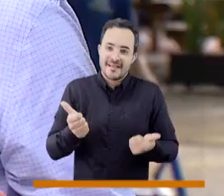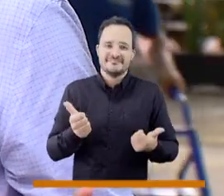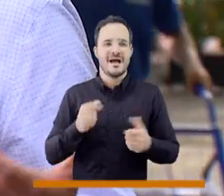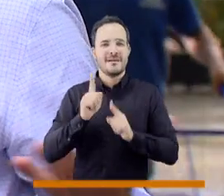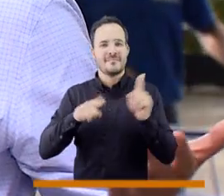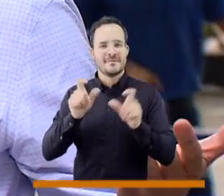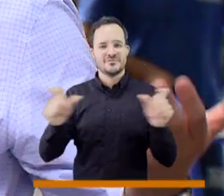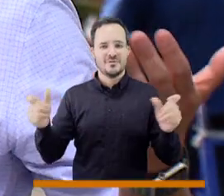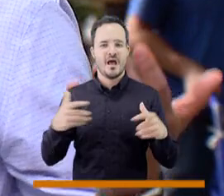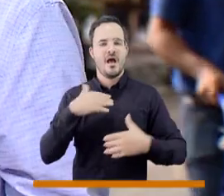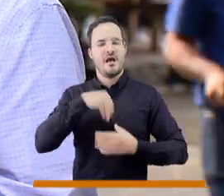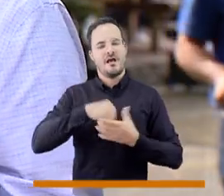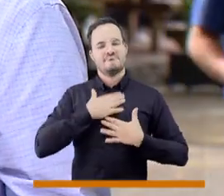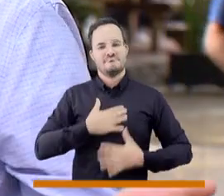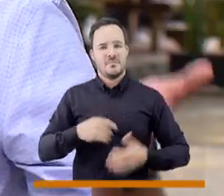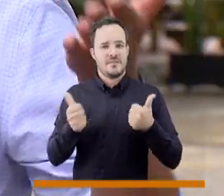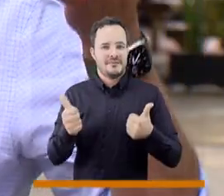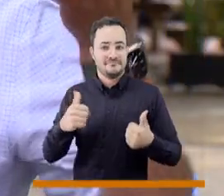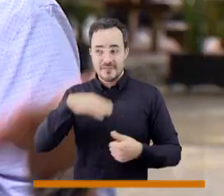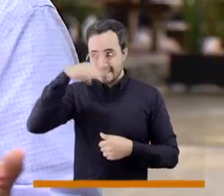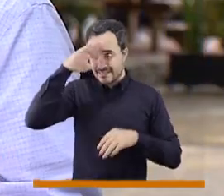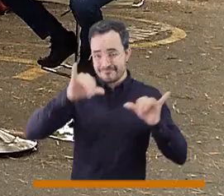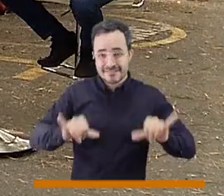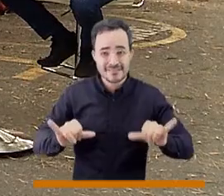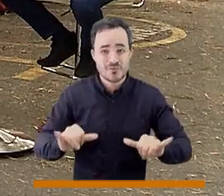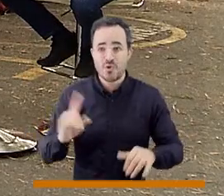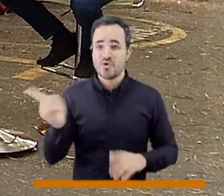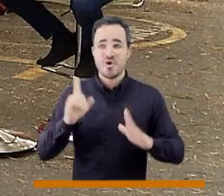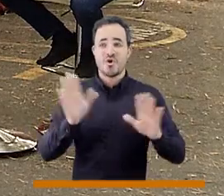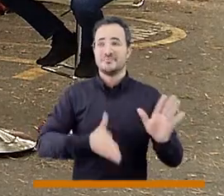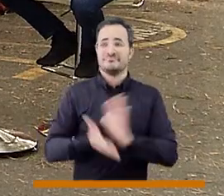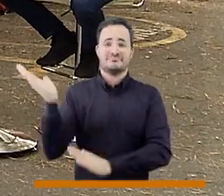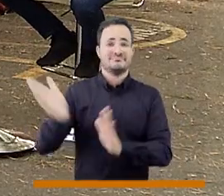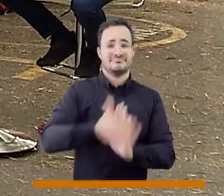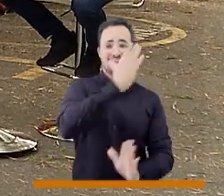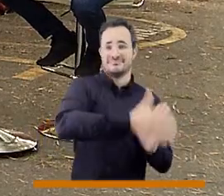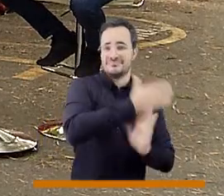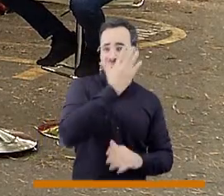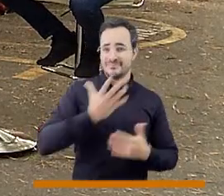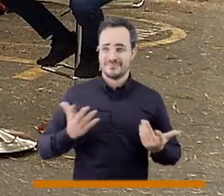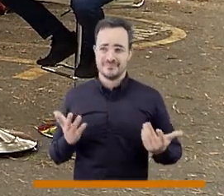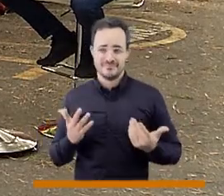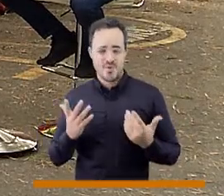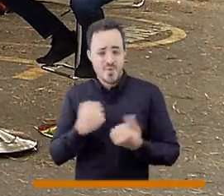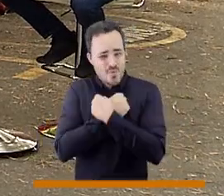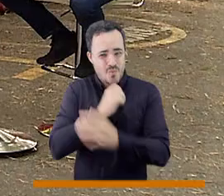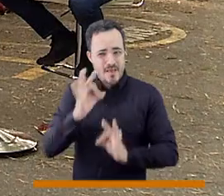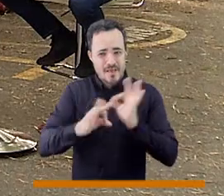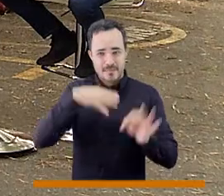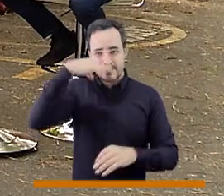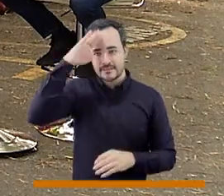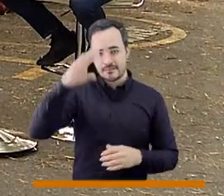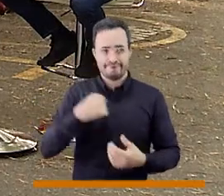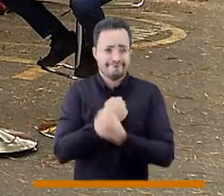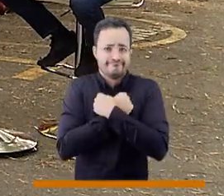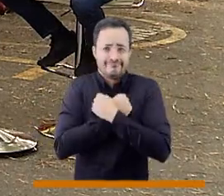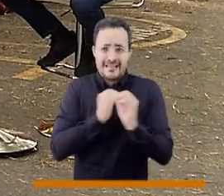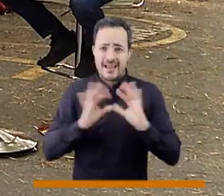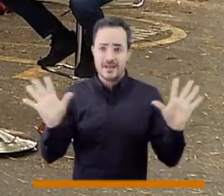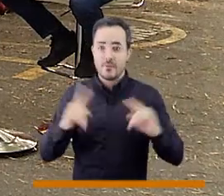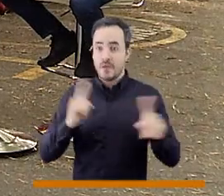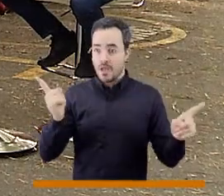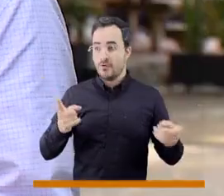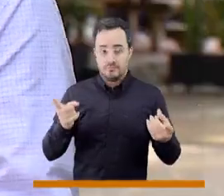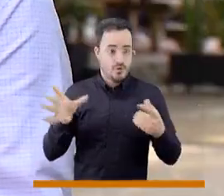pero sobre todo para que tengamos más vivienda, la gente se pueda quedar en Medellín, porque también queremos que la gente disfrute la ciudad, la viva, es nuestra ciudad, la